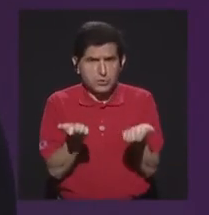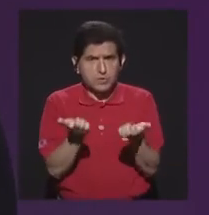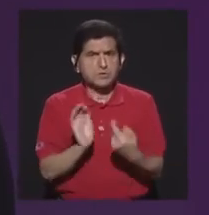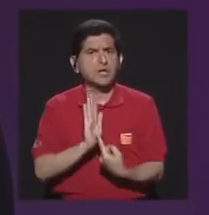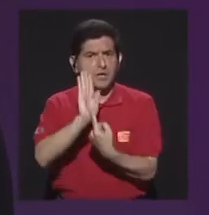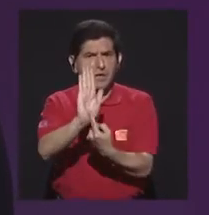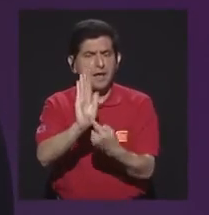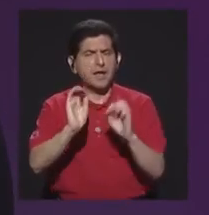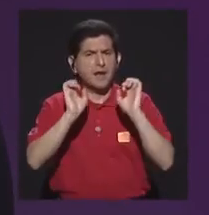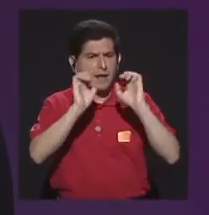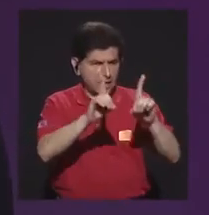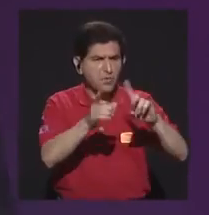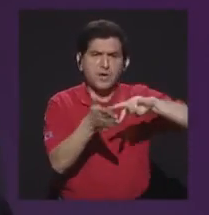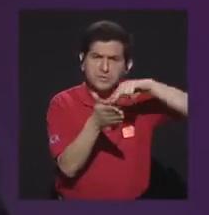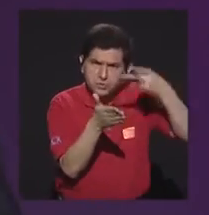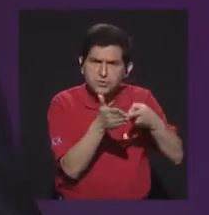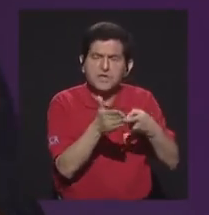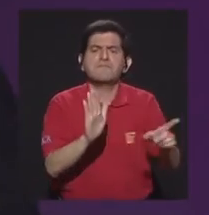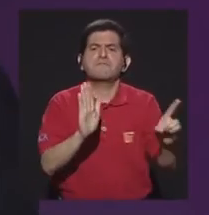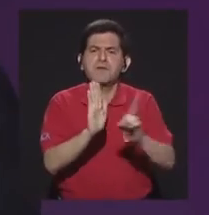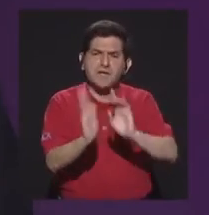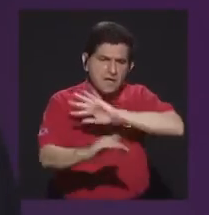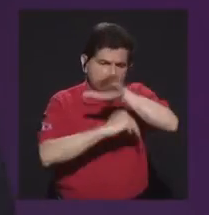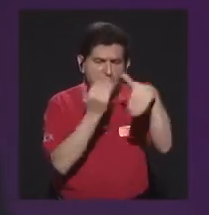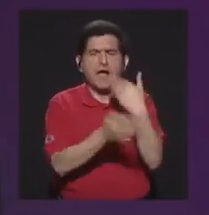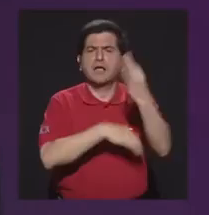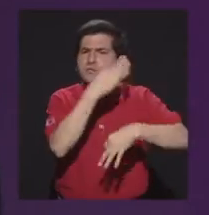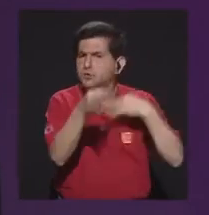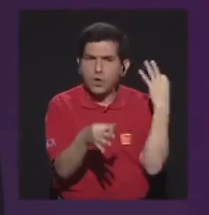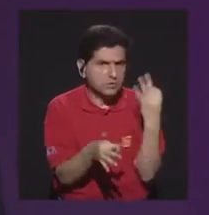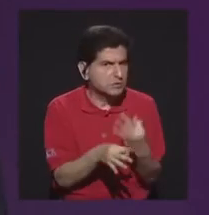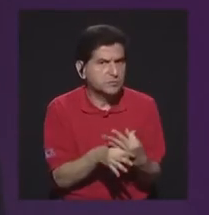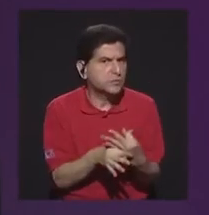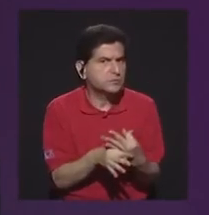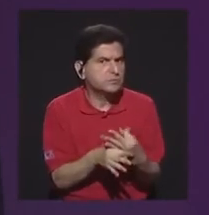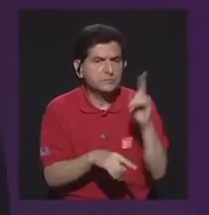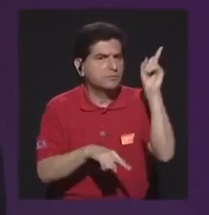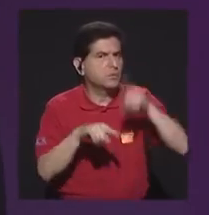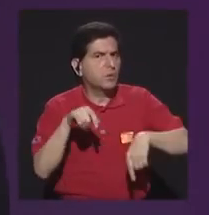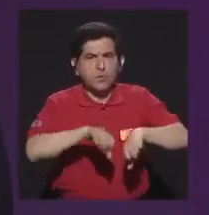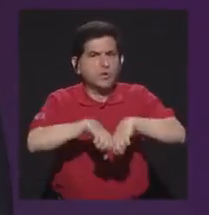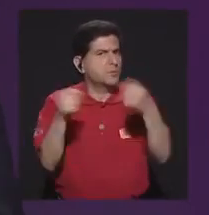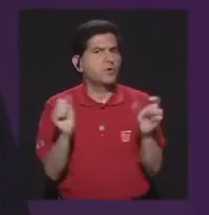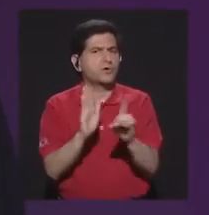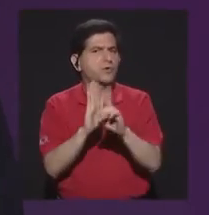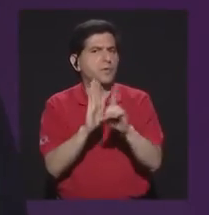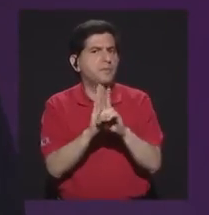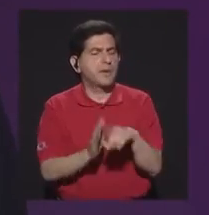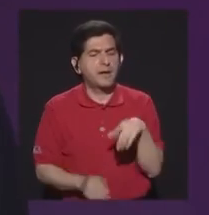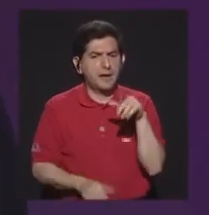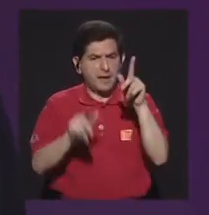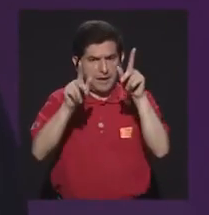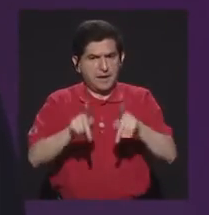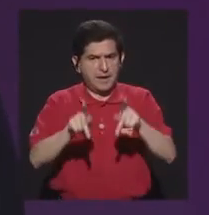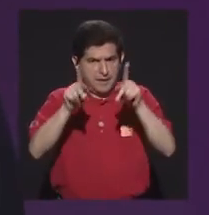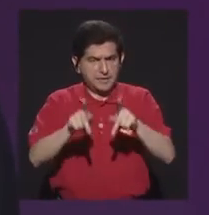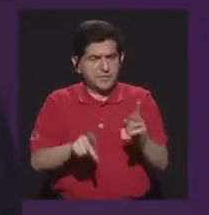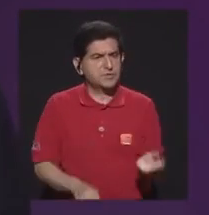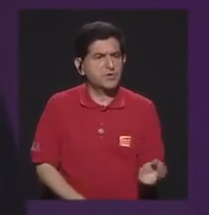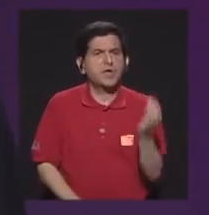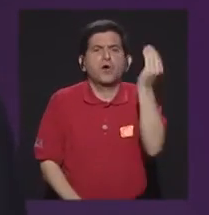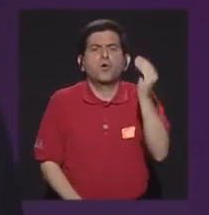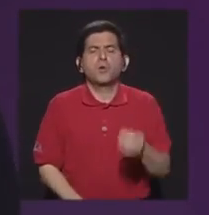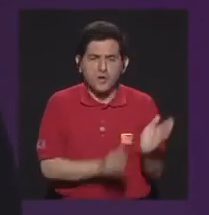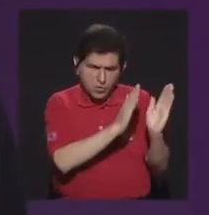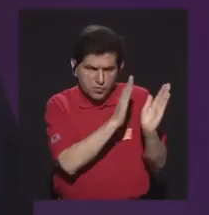la educación es un derecho en todas sus dimensiones. Y entonces no podemos violentar ese derecho a formar a nuestra juventud, a